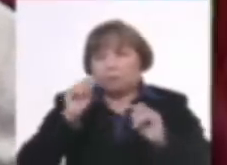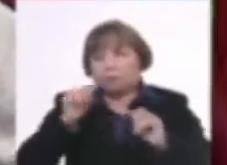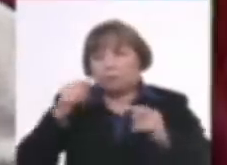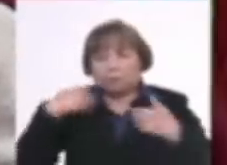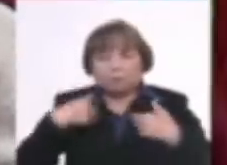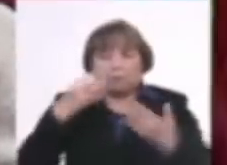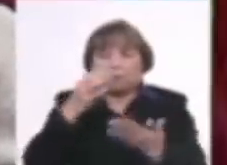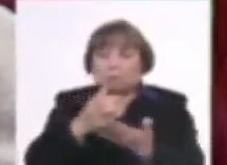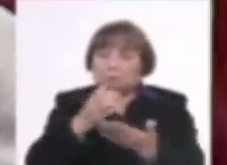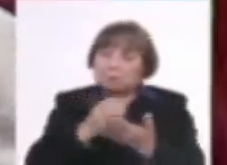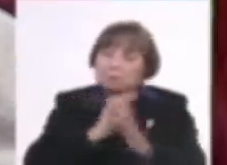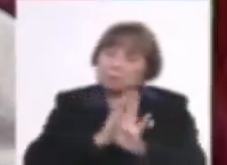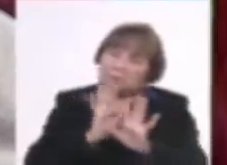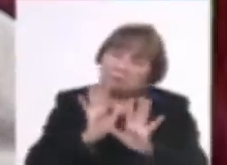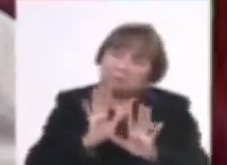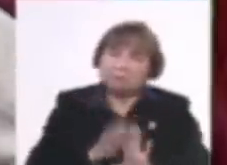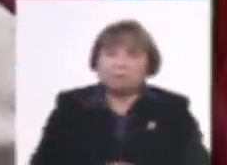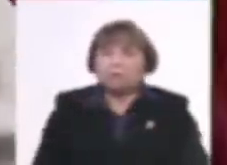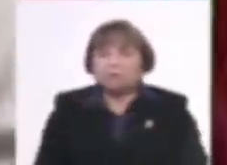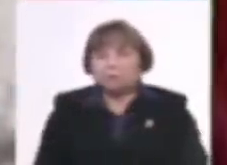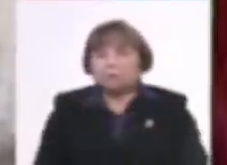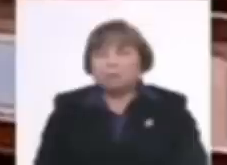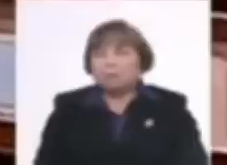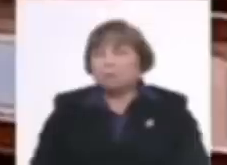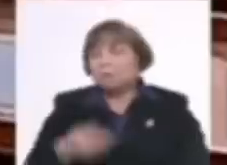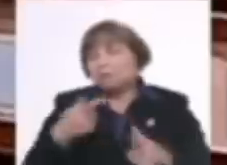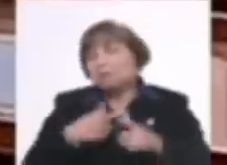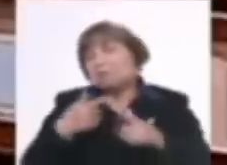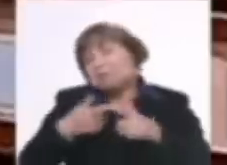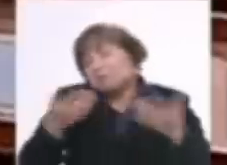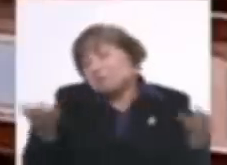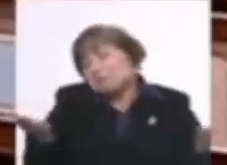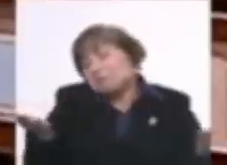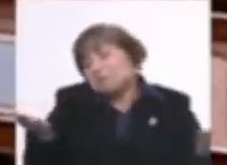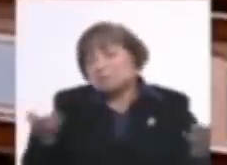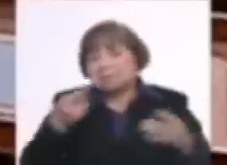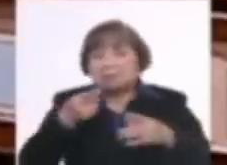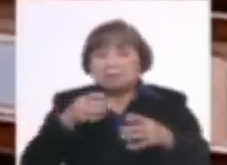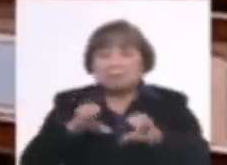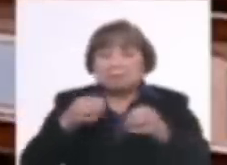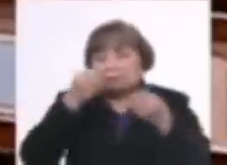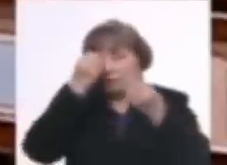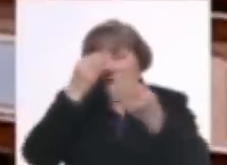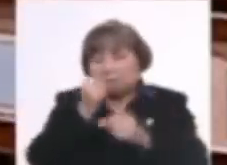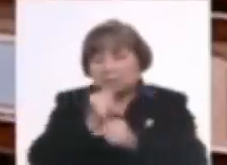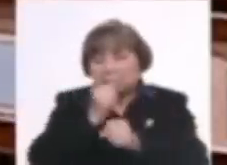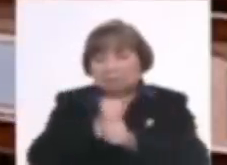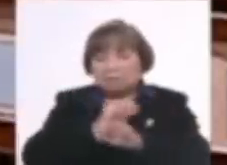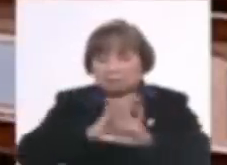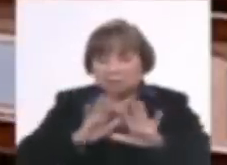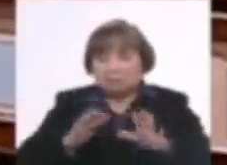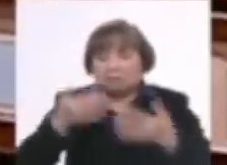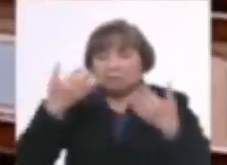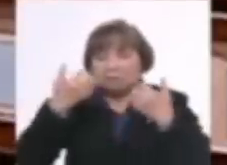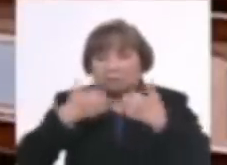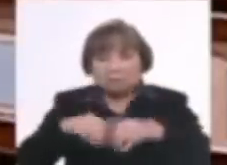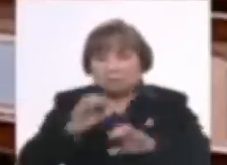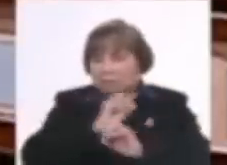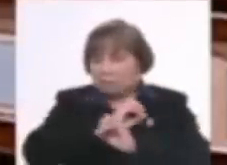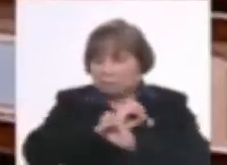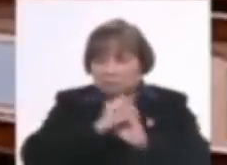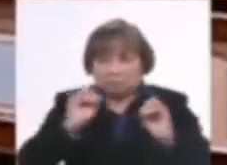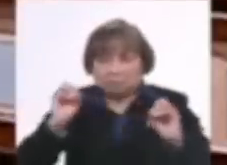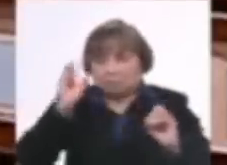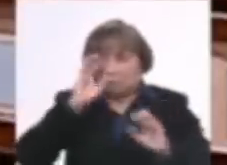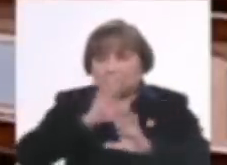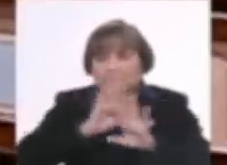estaba contratada, nada más. Ok, entonces usted hace un trabajo para una empresa, pero no sabe